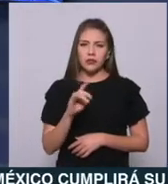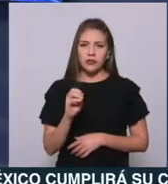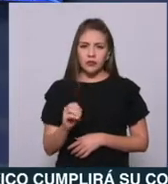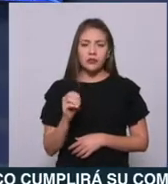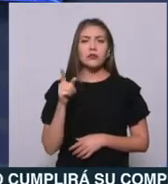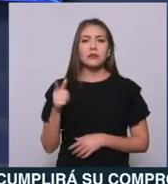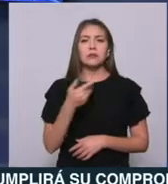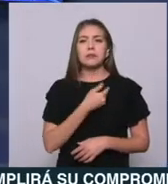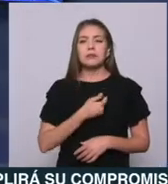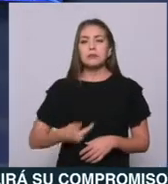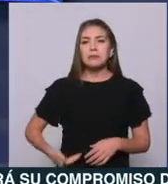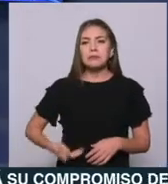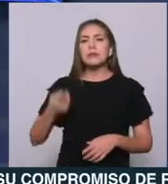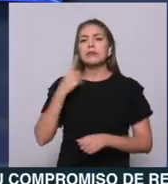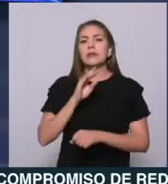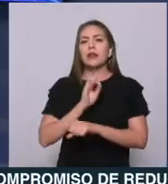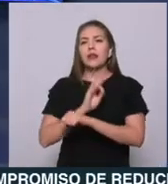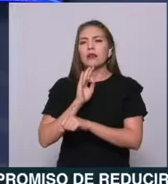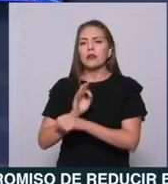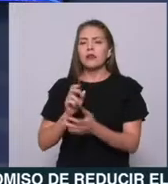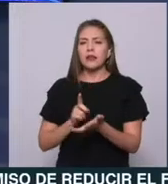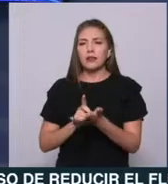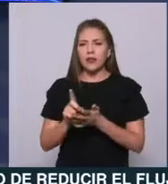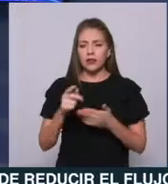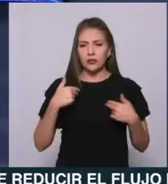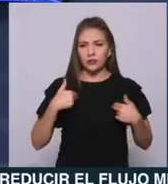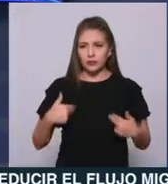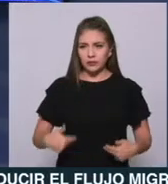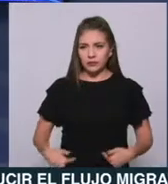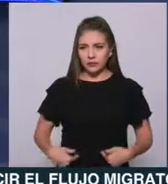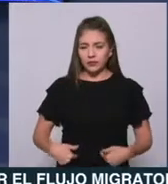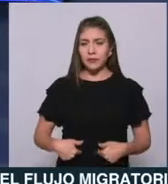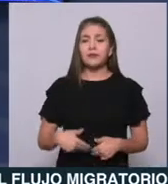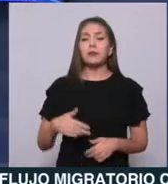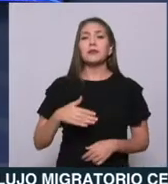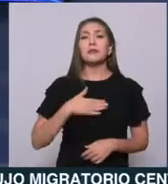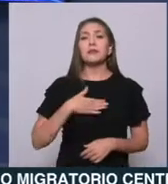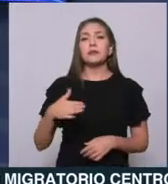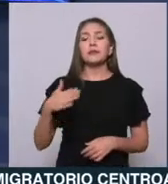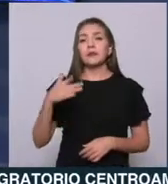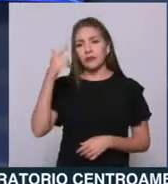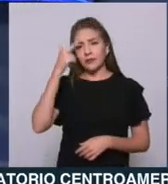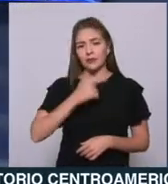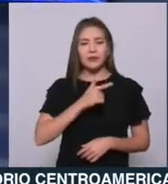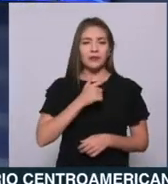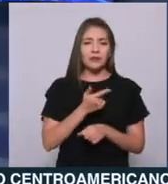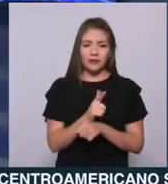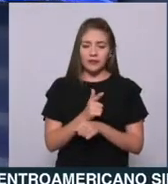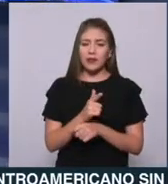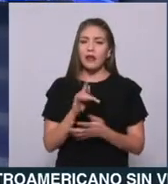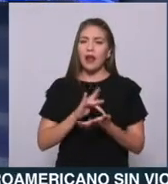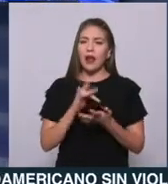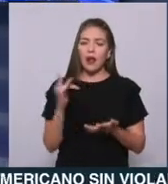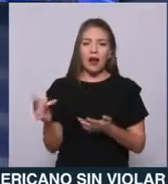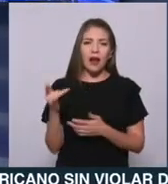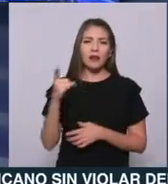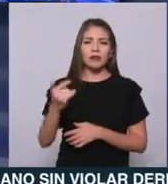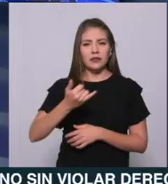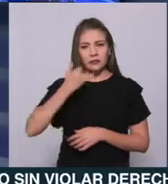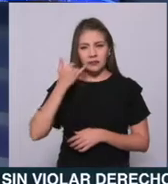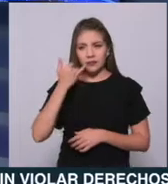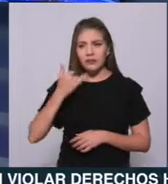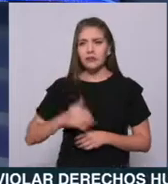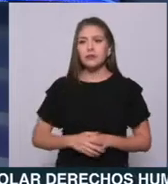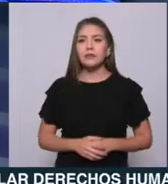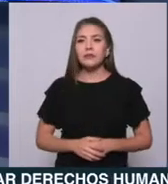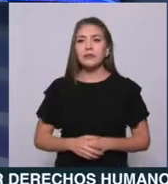del Instituto para la Protección de los Derechos Humanos. Licenciado, muy buenas noches, gracias por tomarnos la llamada. Muy buenas noches, gracias a ustedes